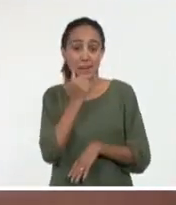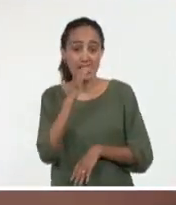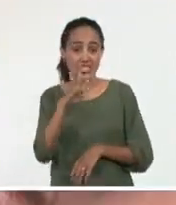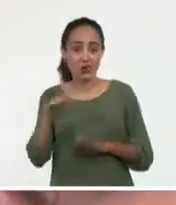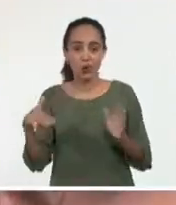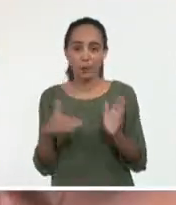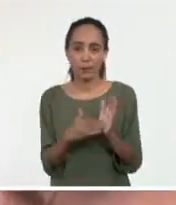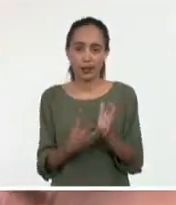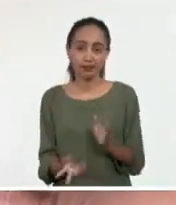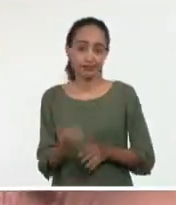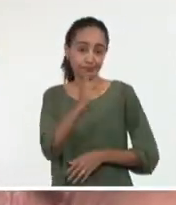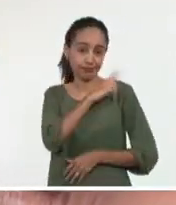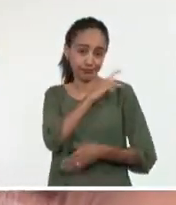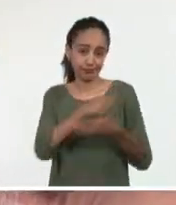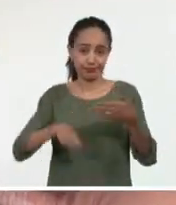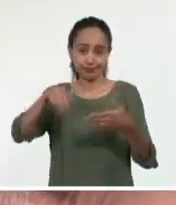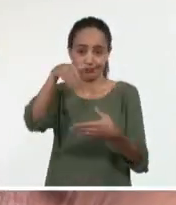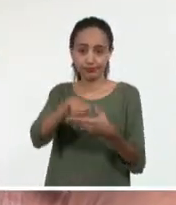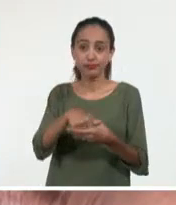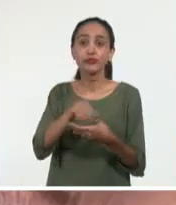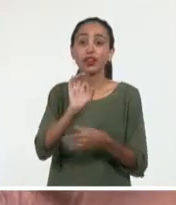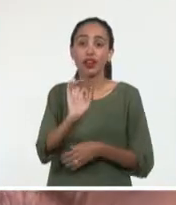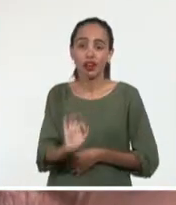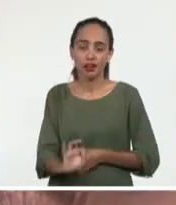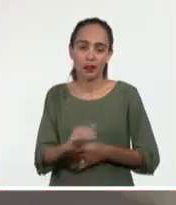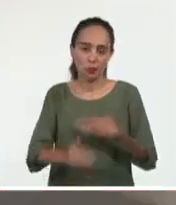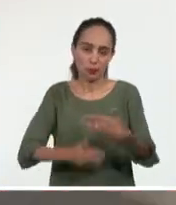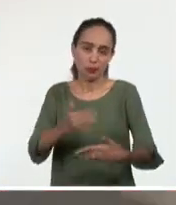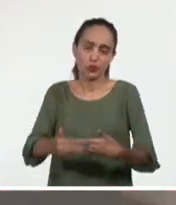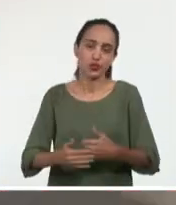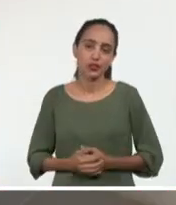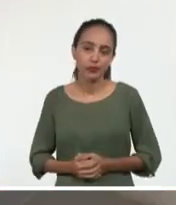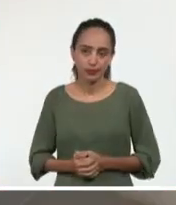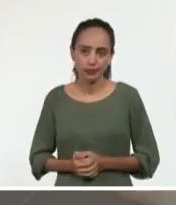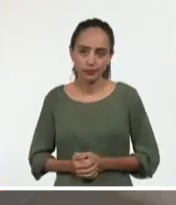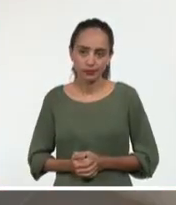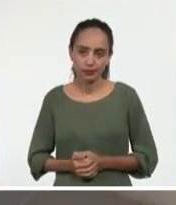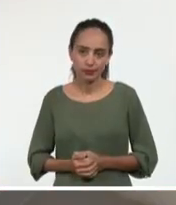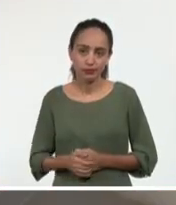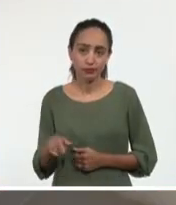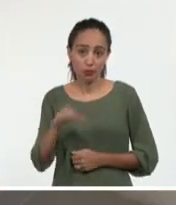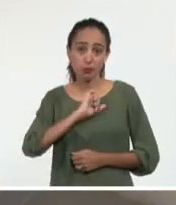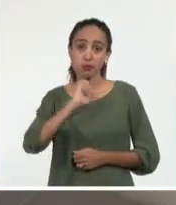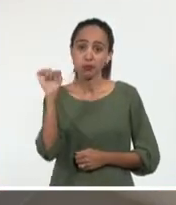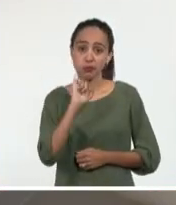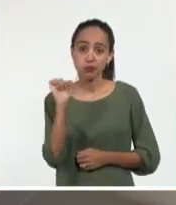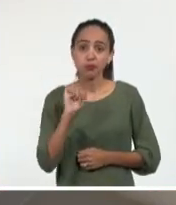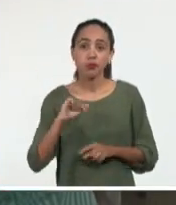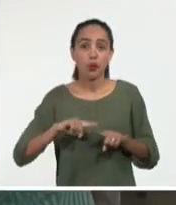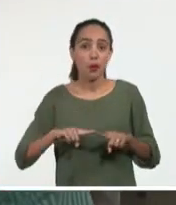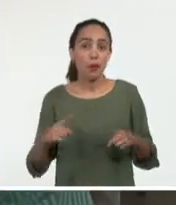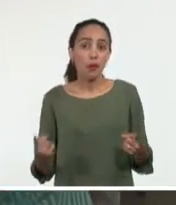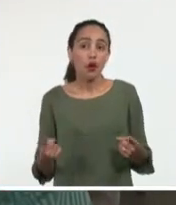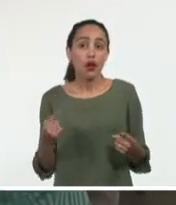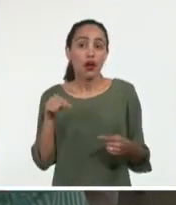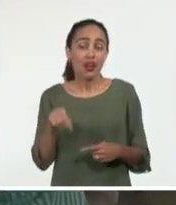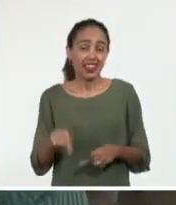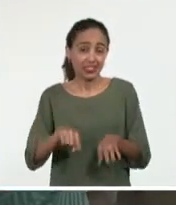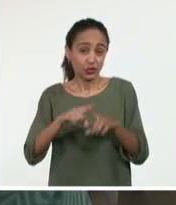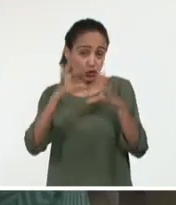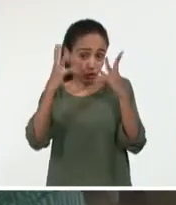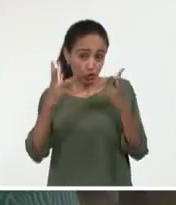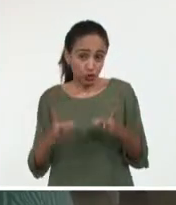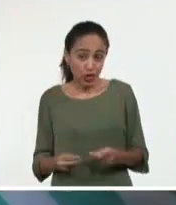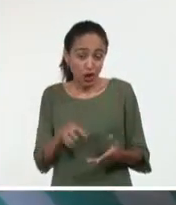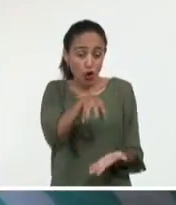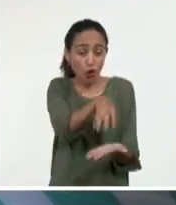5.000 autoridades electorales que intervienen en este proceso. Ha sido un éxito en el sentido de que en la totalidad de los